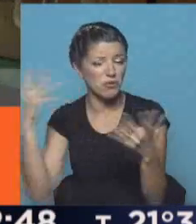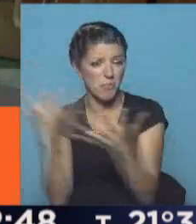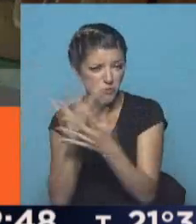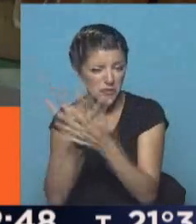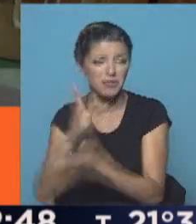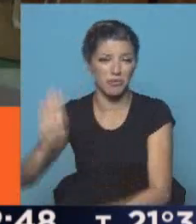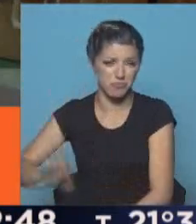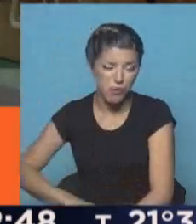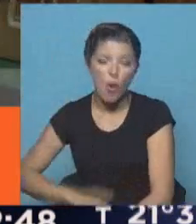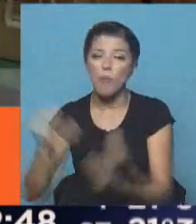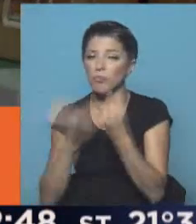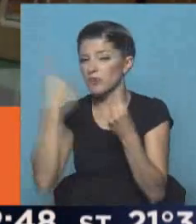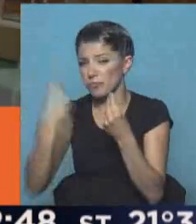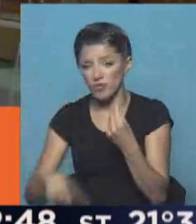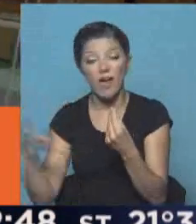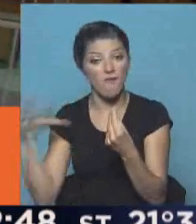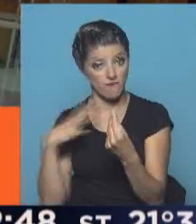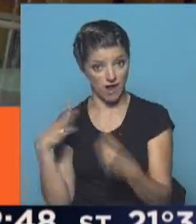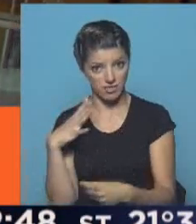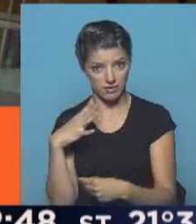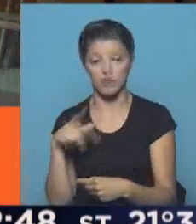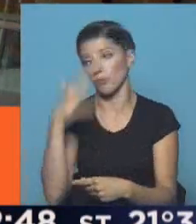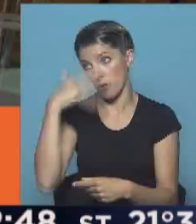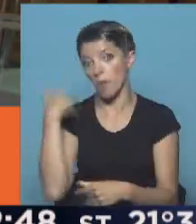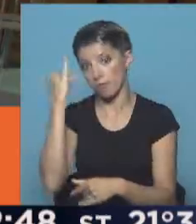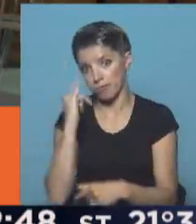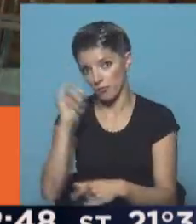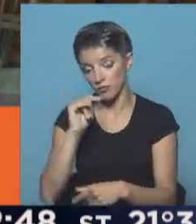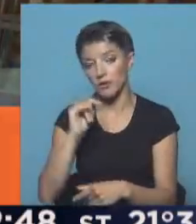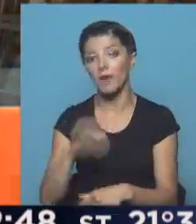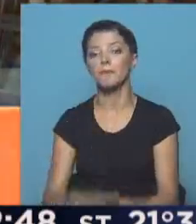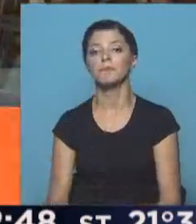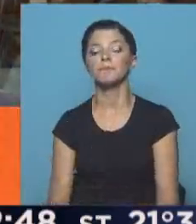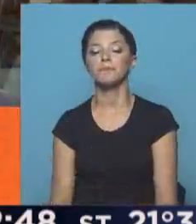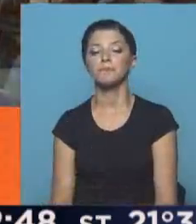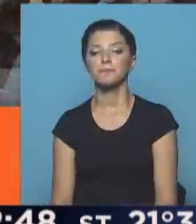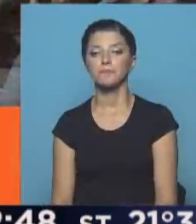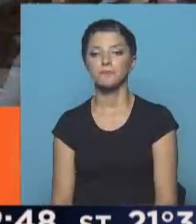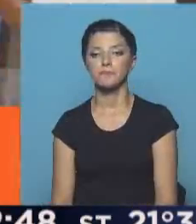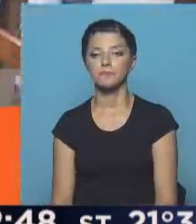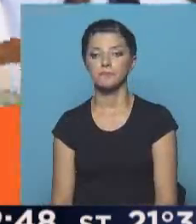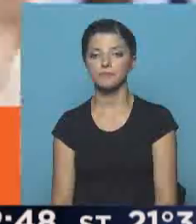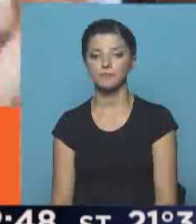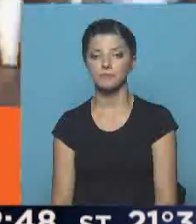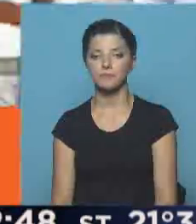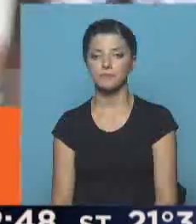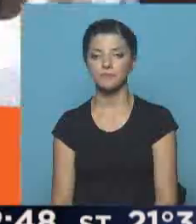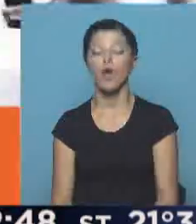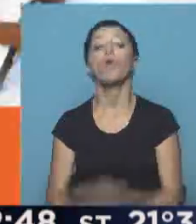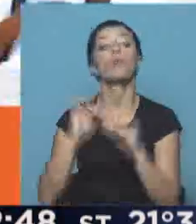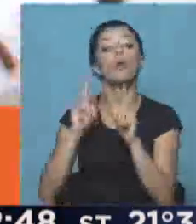por la escasez en todos los rubros, y de eso podemos hablar más en detalle después en el plano económico, lo que hace es